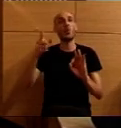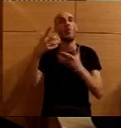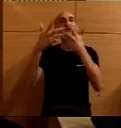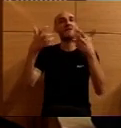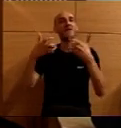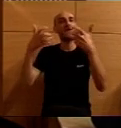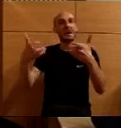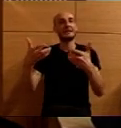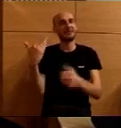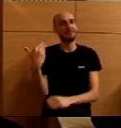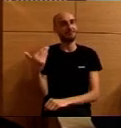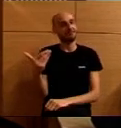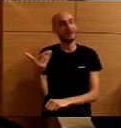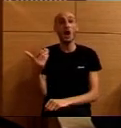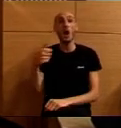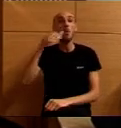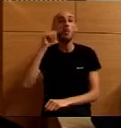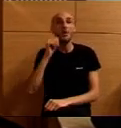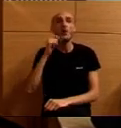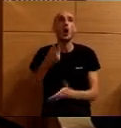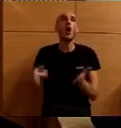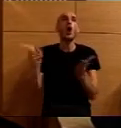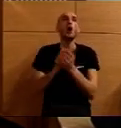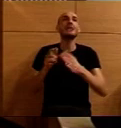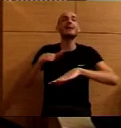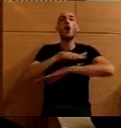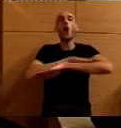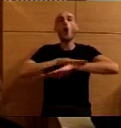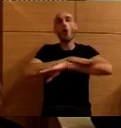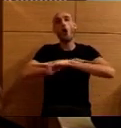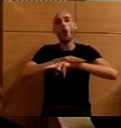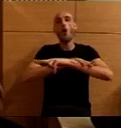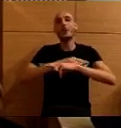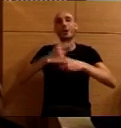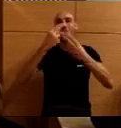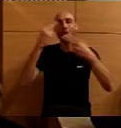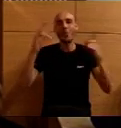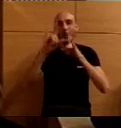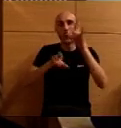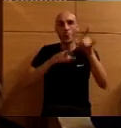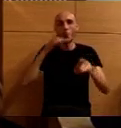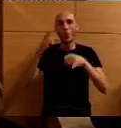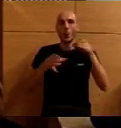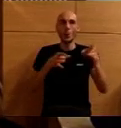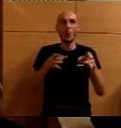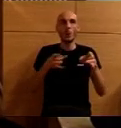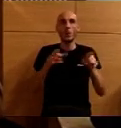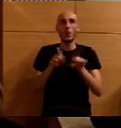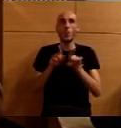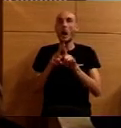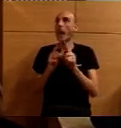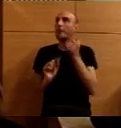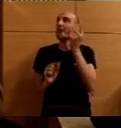lo que ustedes volvían a repetir gobierno populista, a lo de la necesidad de aprobar presupuestos, como si Ciudadanos, allá